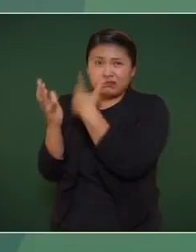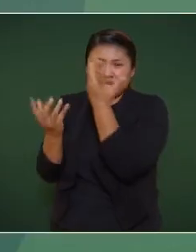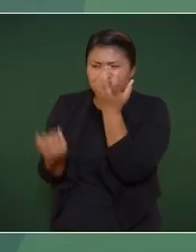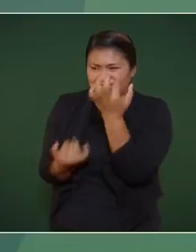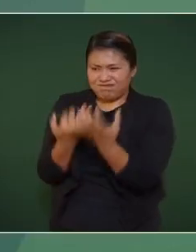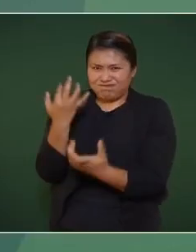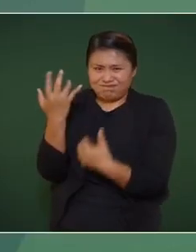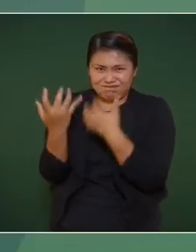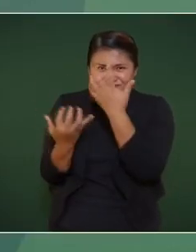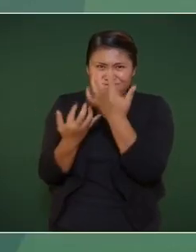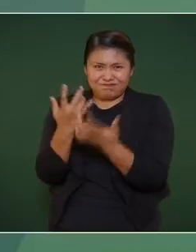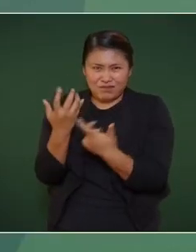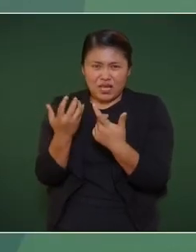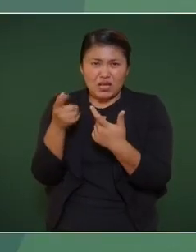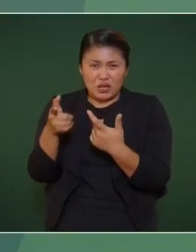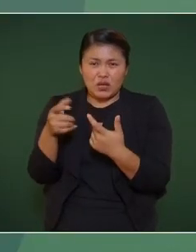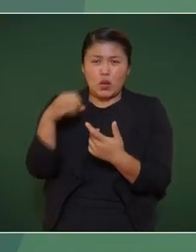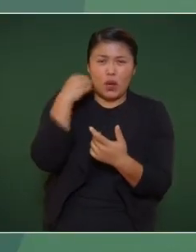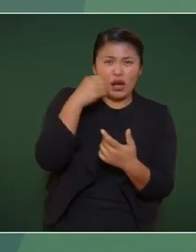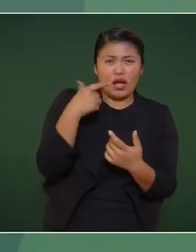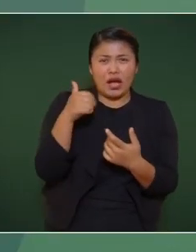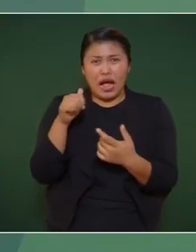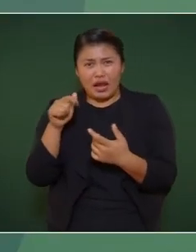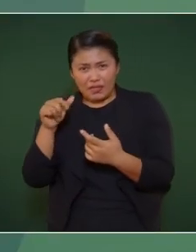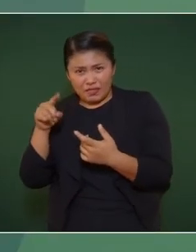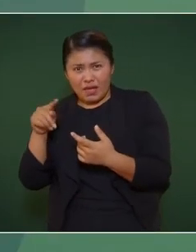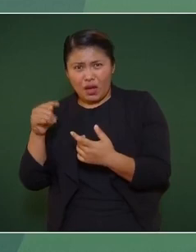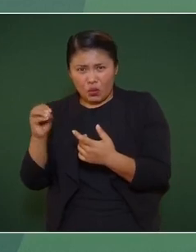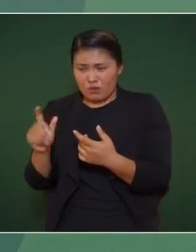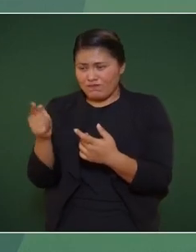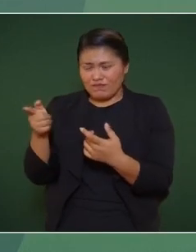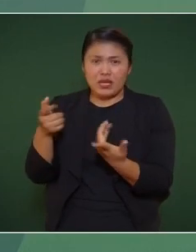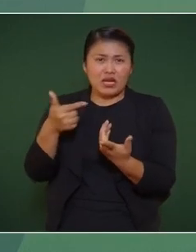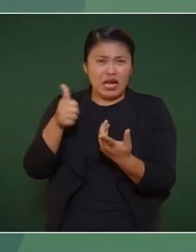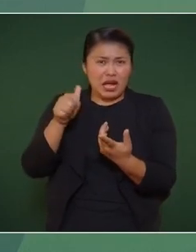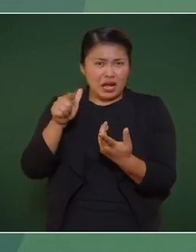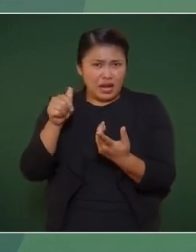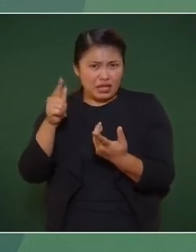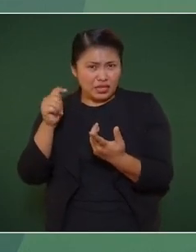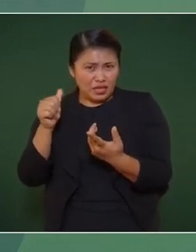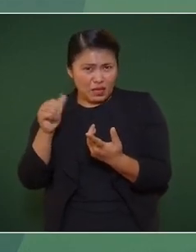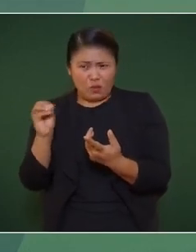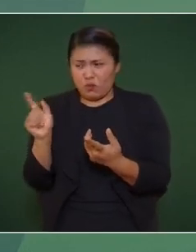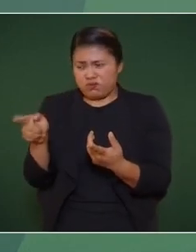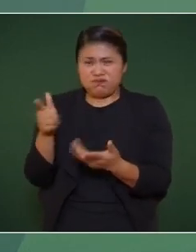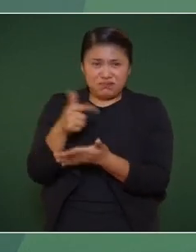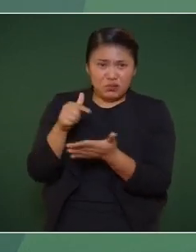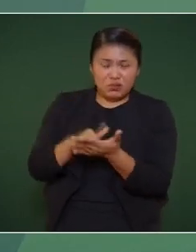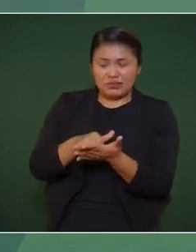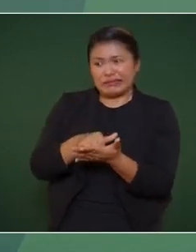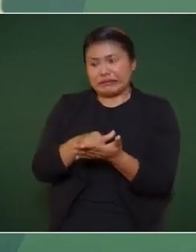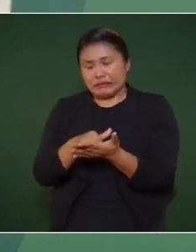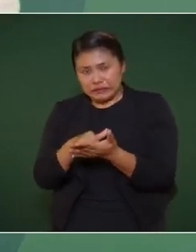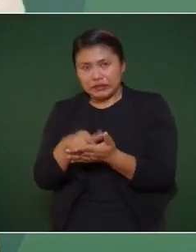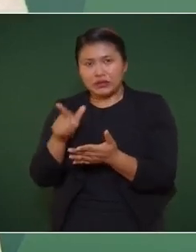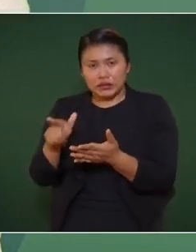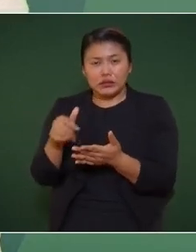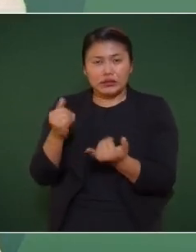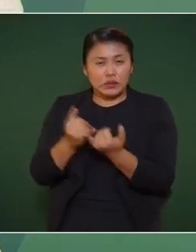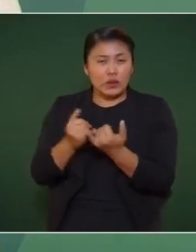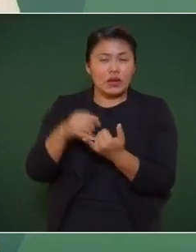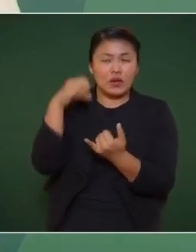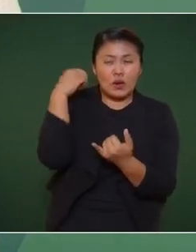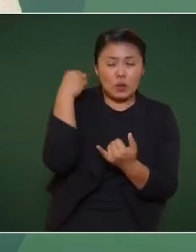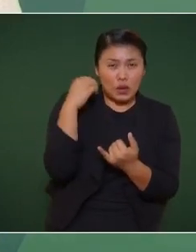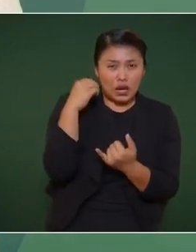a Guelatao, y el presidente municipal de Guelatao y todos los presidentes de la Sierra Norte de